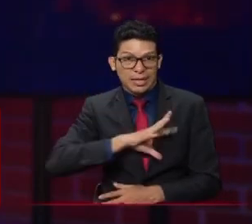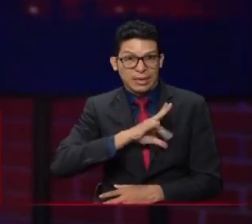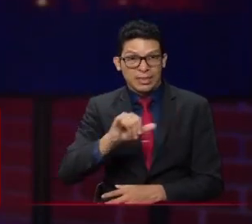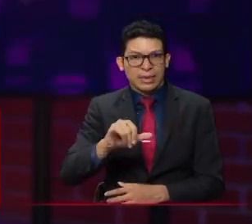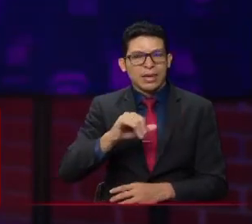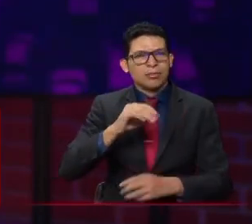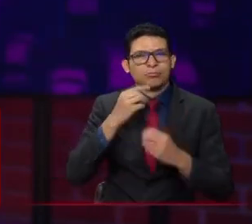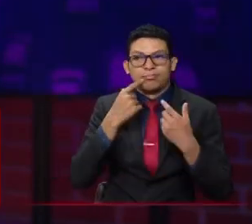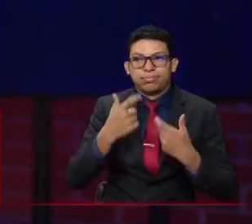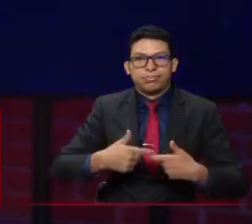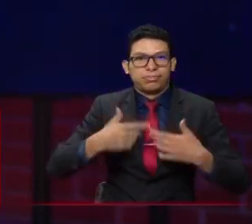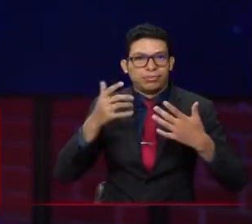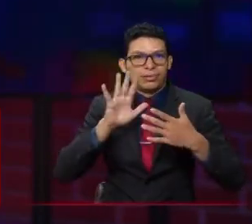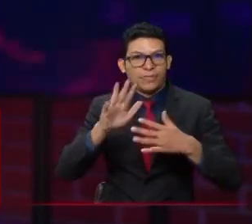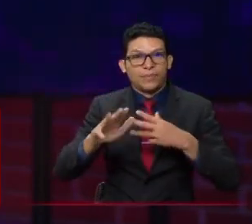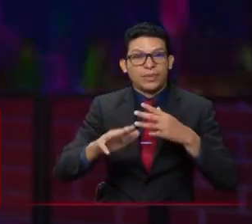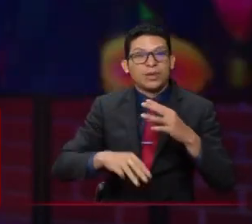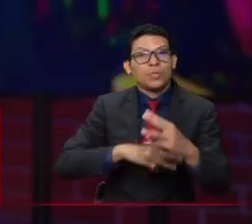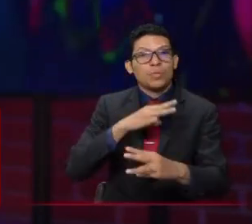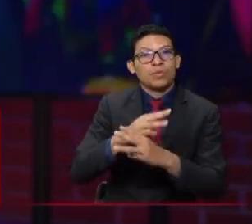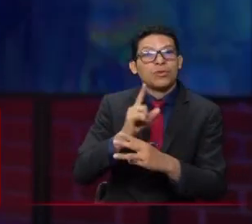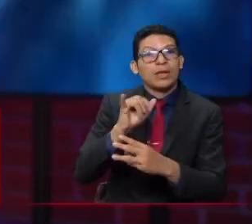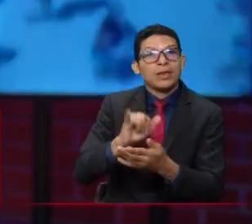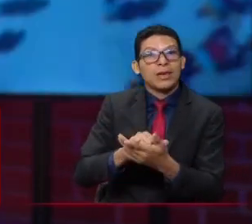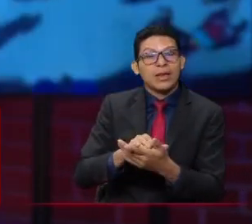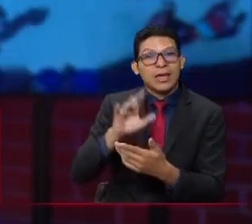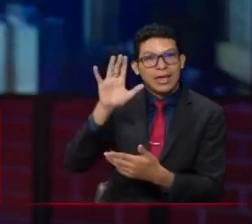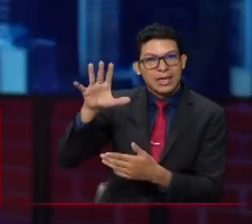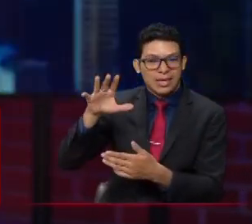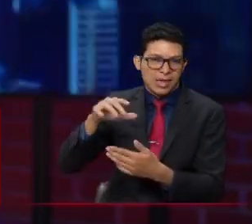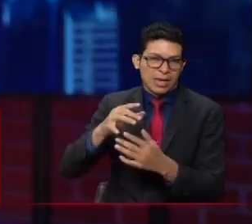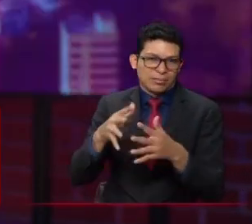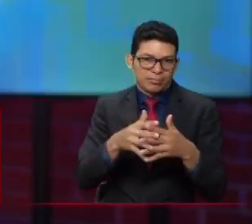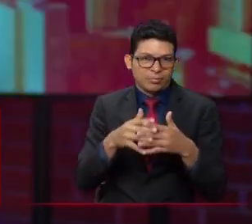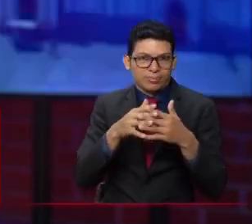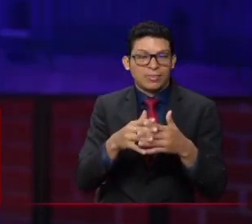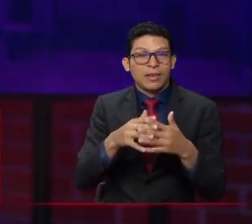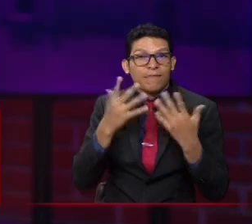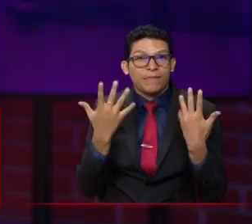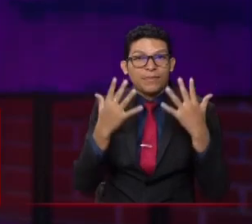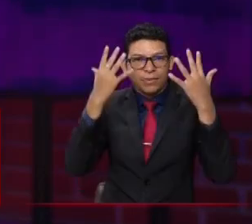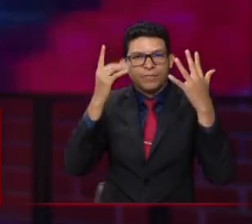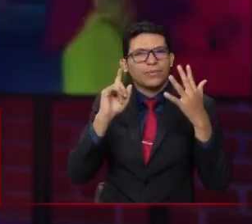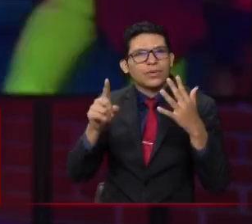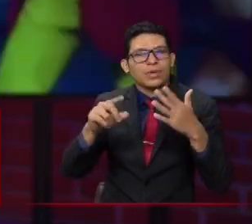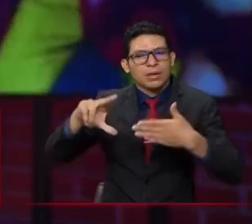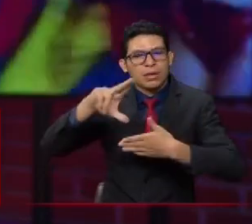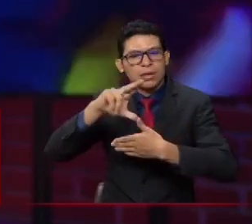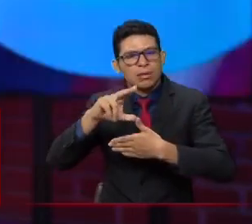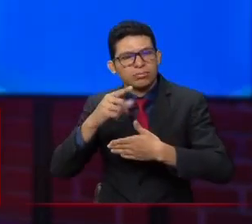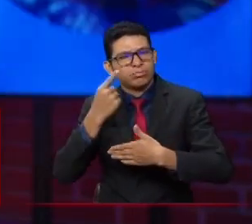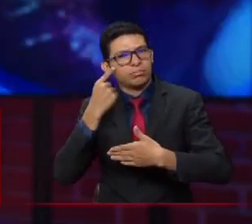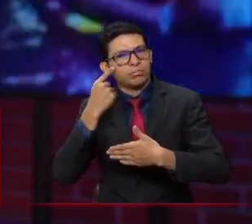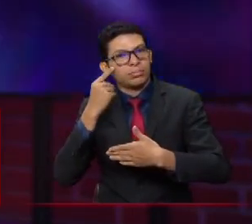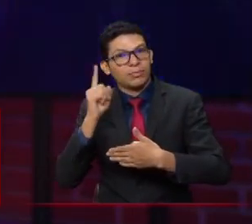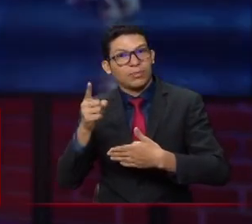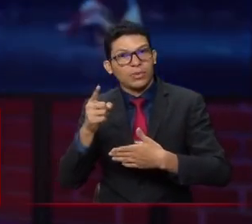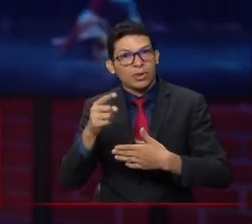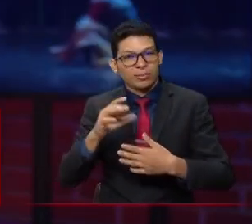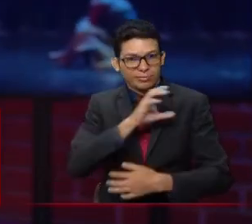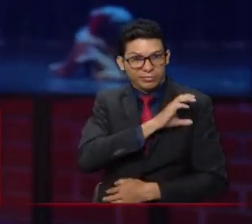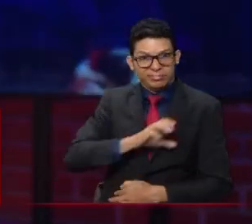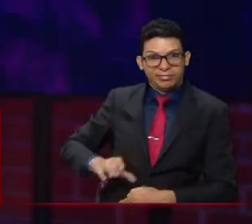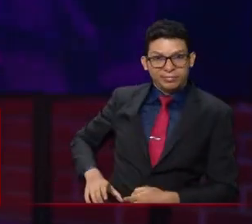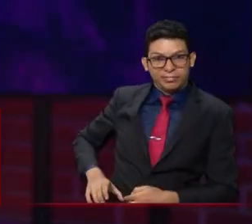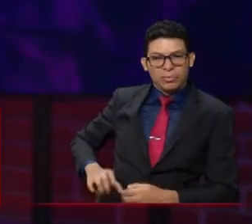mundial en el Festival de Cine Judío de San Francisco. La historia revela el peculiar fenómeno latinoamericano en el que evangélicos cristianos